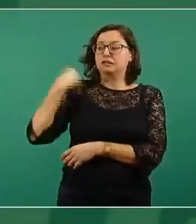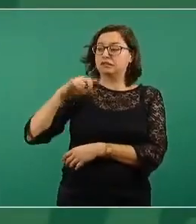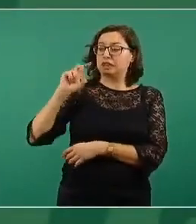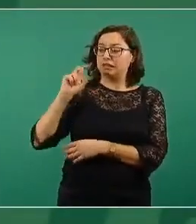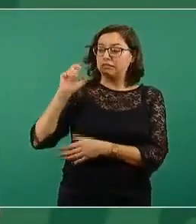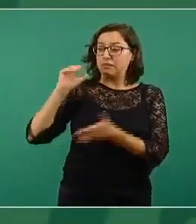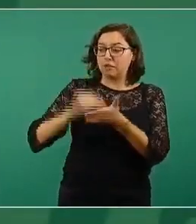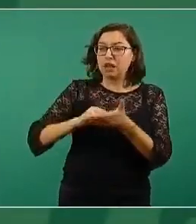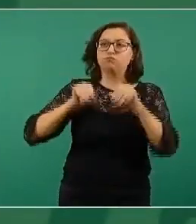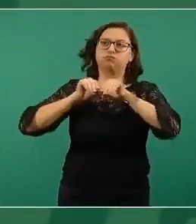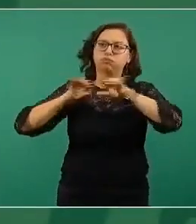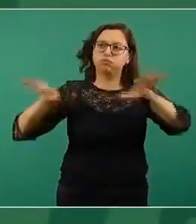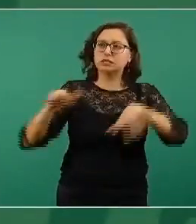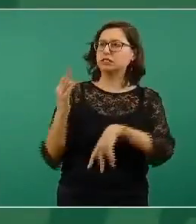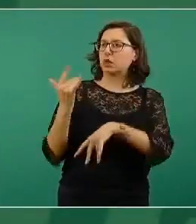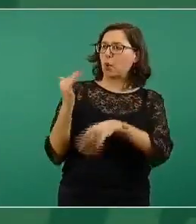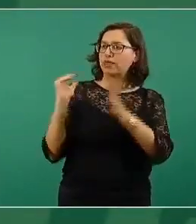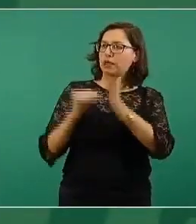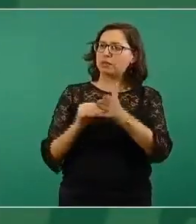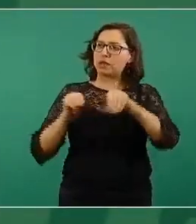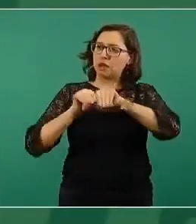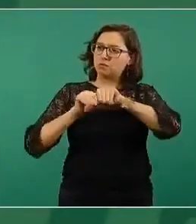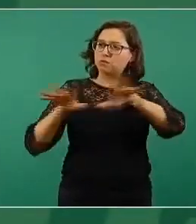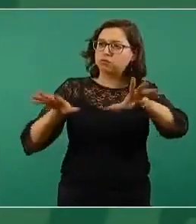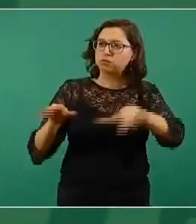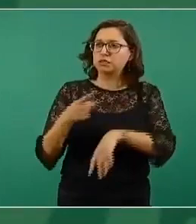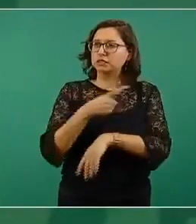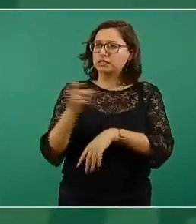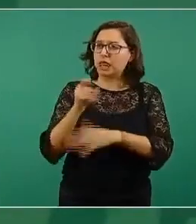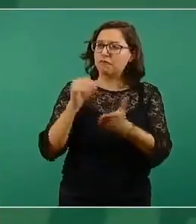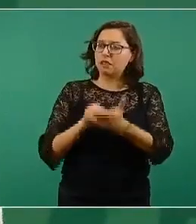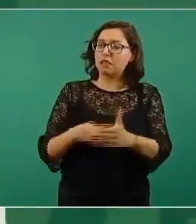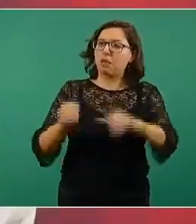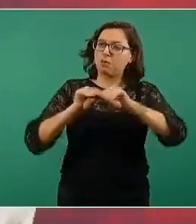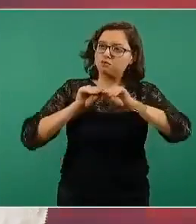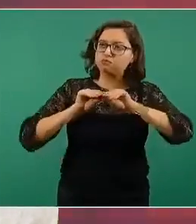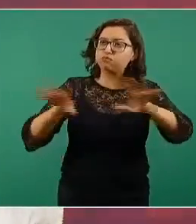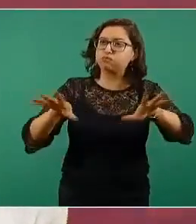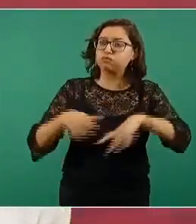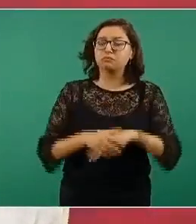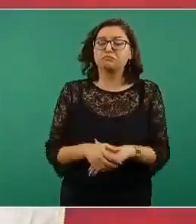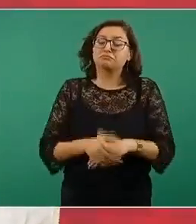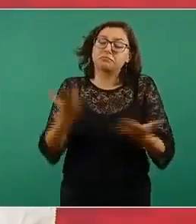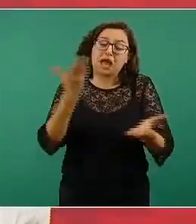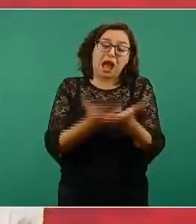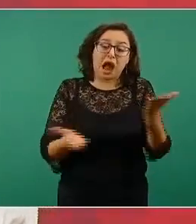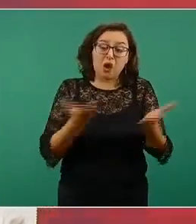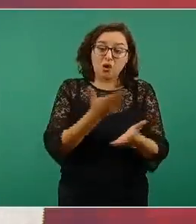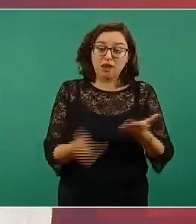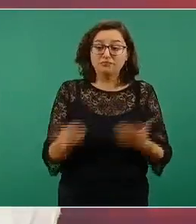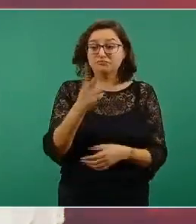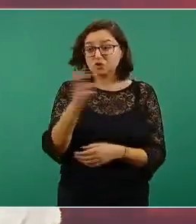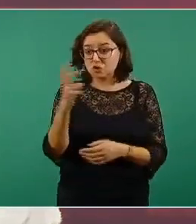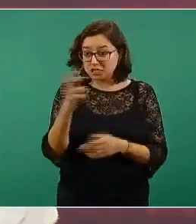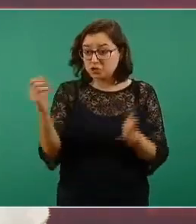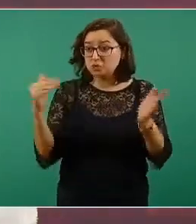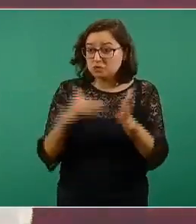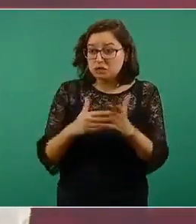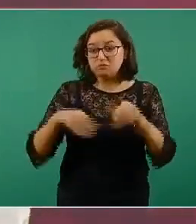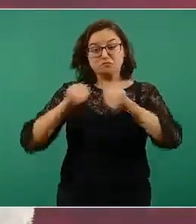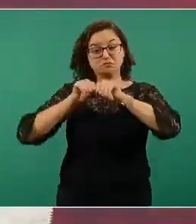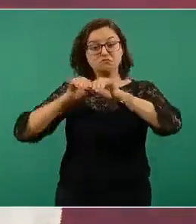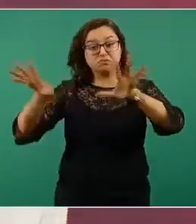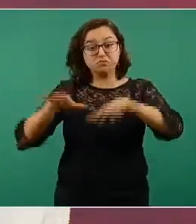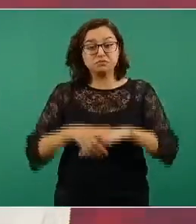Cuando llegamos a 50,000, lo pusieron. Cuando llegamos a 100,000, lo pusieron. No sería de extrañar que a 200,000. Parece que hay una afición